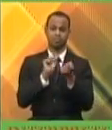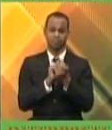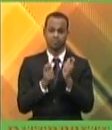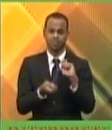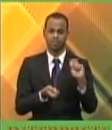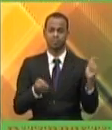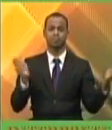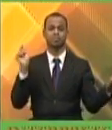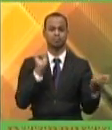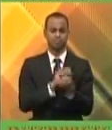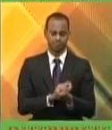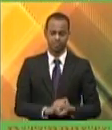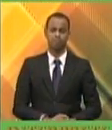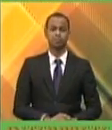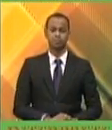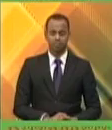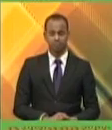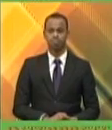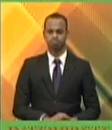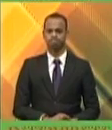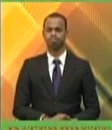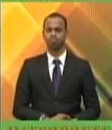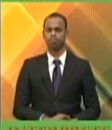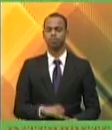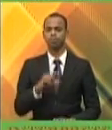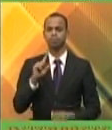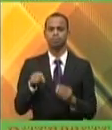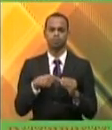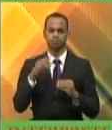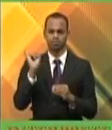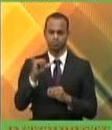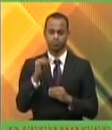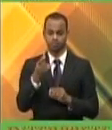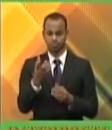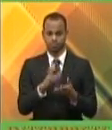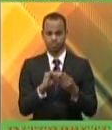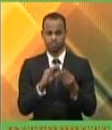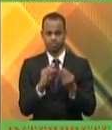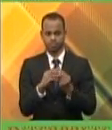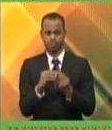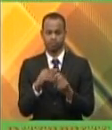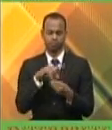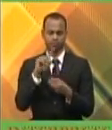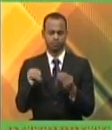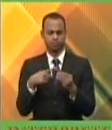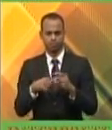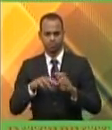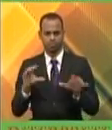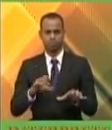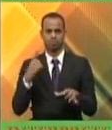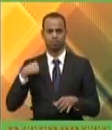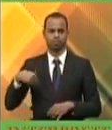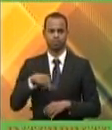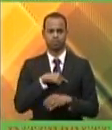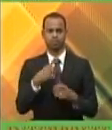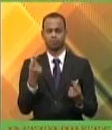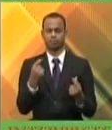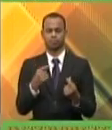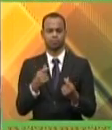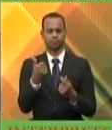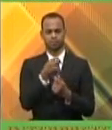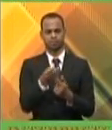grande y precisamente en ese tenor que tú hablas de la práctica nosotros hemos hecho